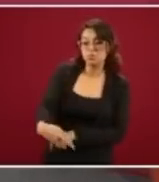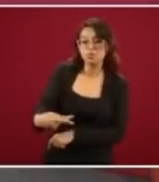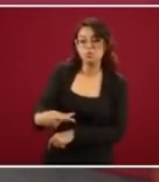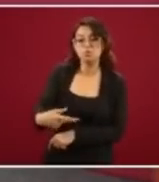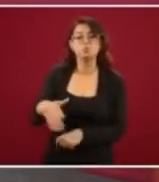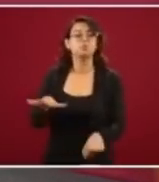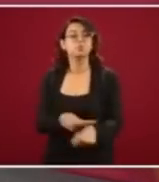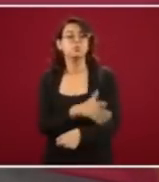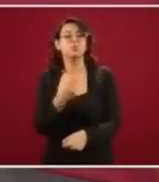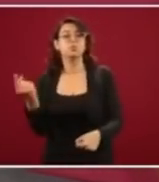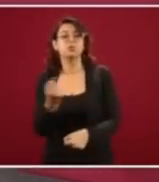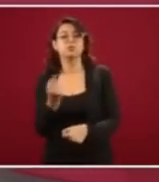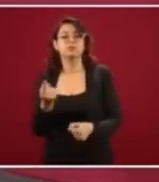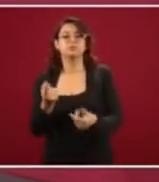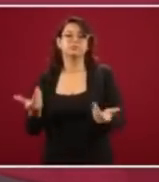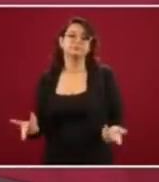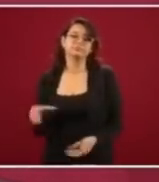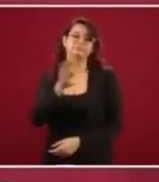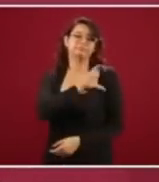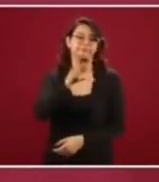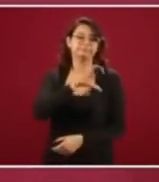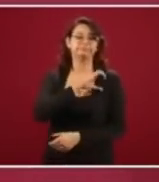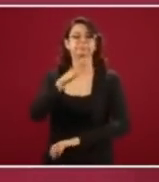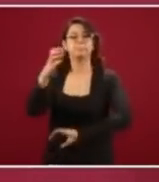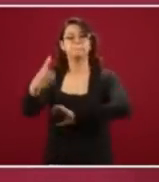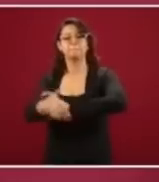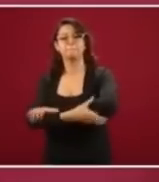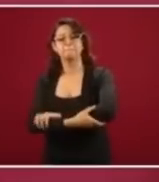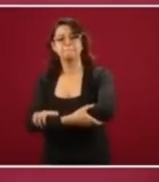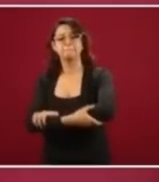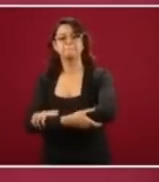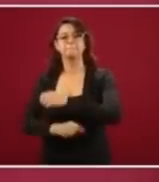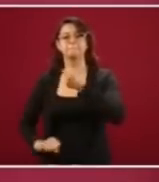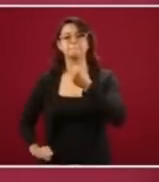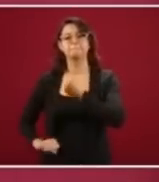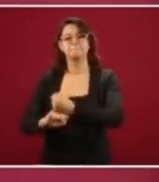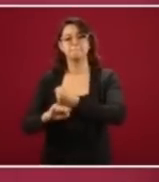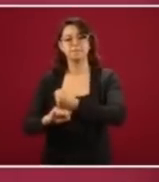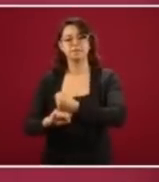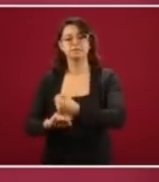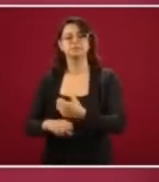que es fraterna, que es solidaria.